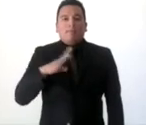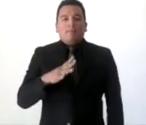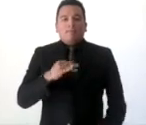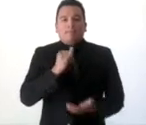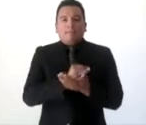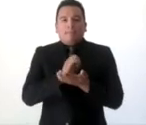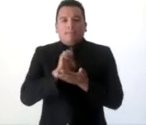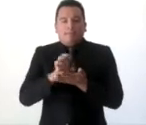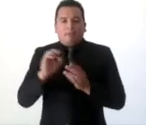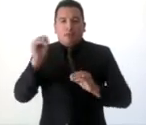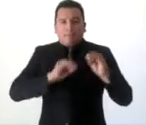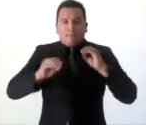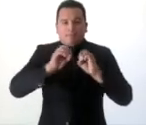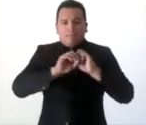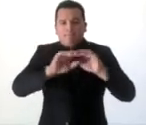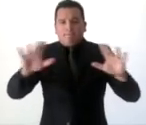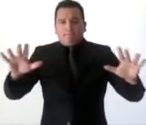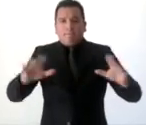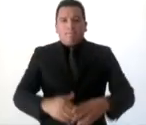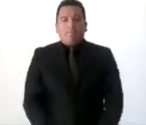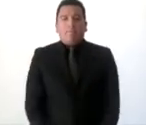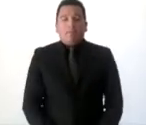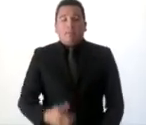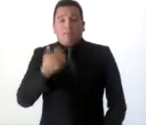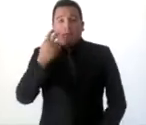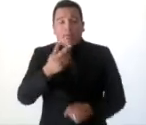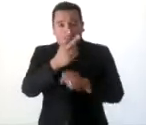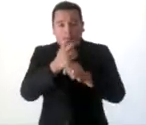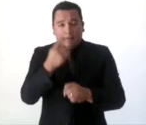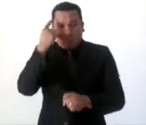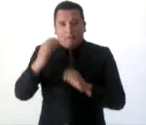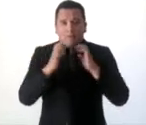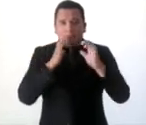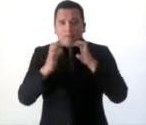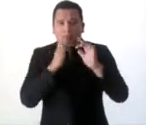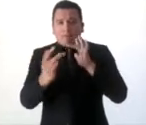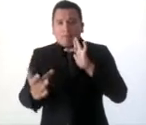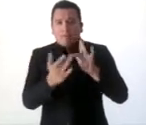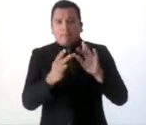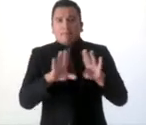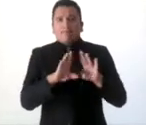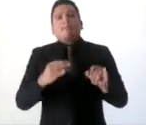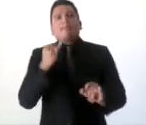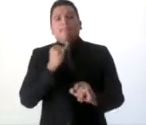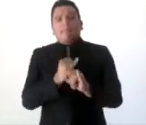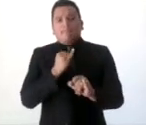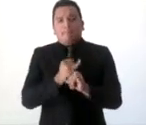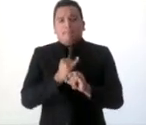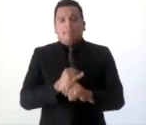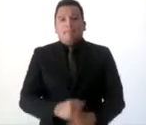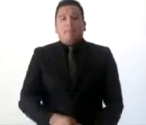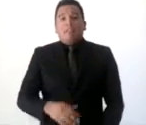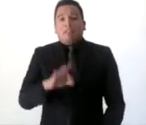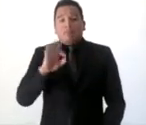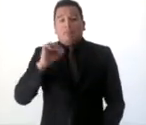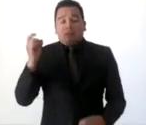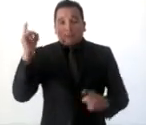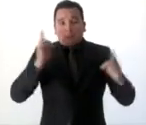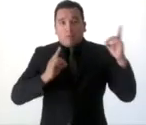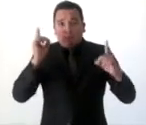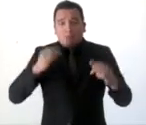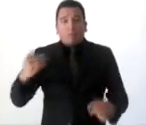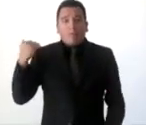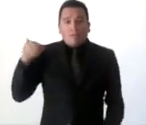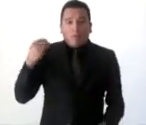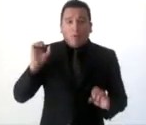una producción del Instituto Electoral de Coahuila. Le queremos invitar también a que se comunique con nosotros a través de nuestras redes sociales. Cualquier